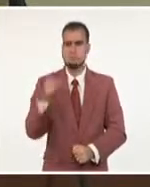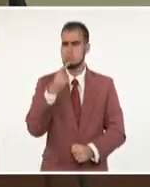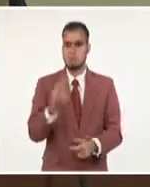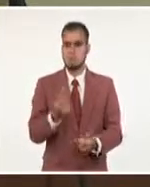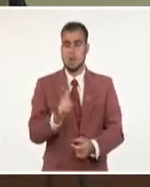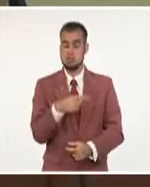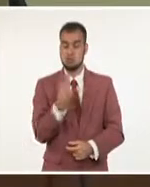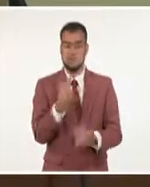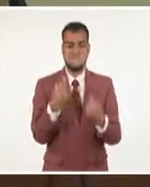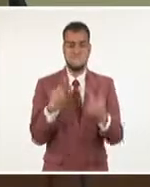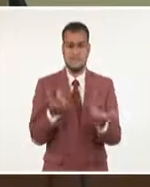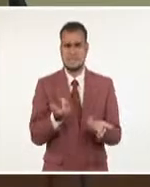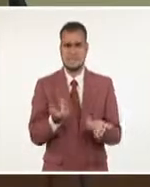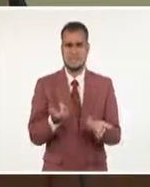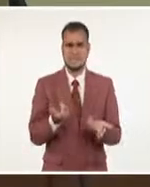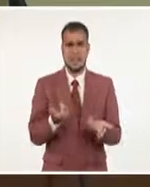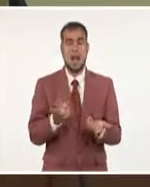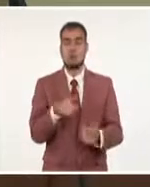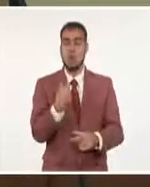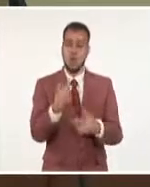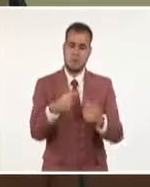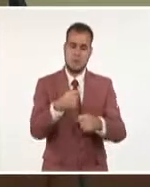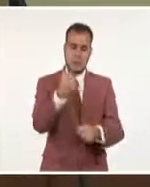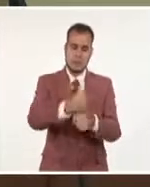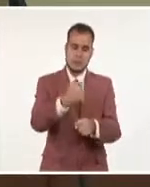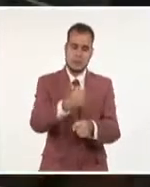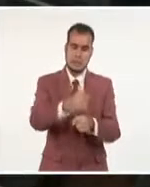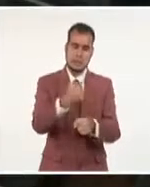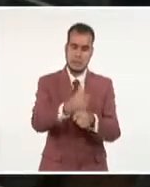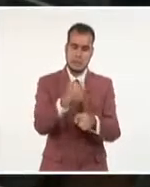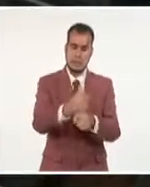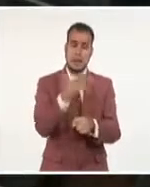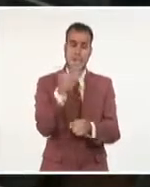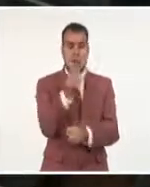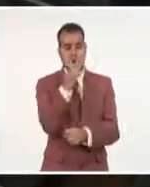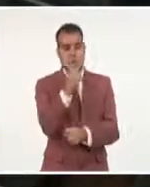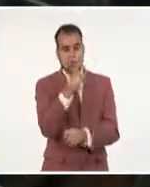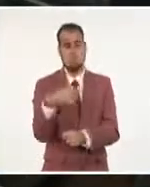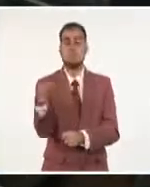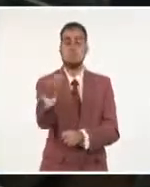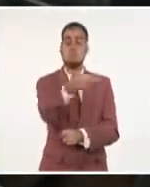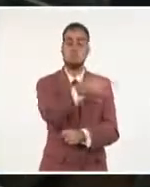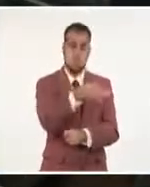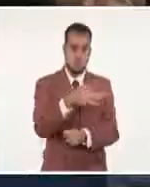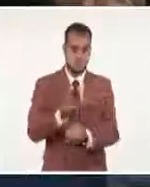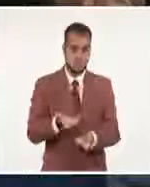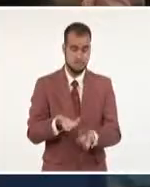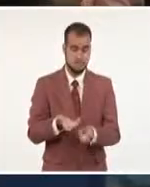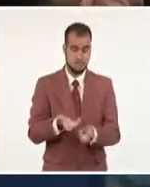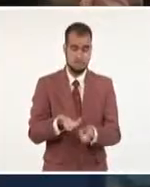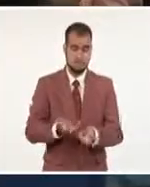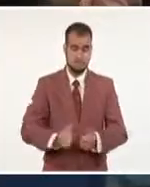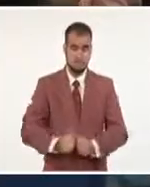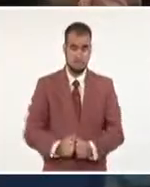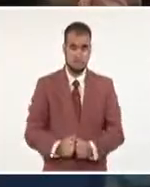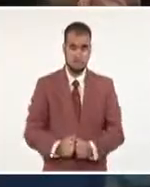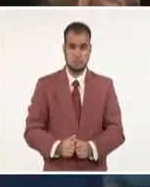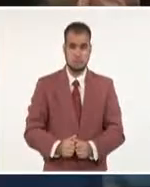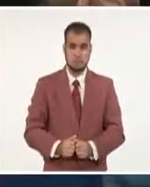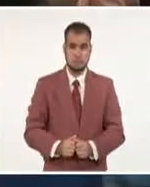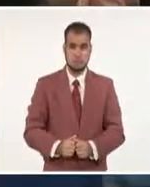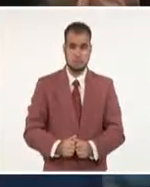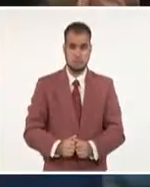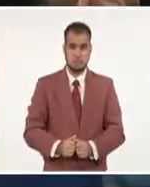realmente seguir fortaleciendo todas estas estructuras en las bases, y que realmente la Unión de Jóvenes